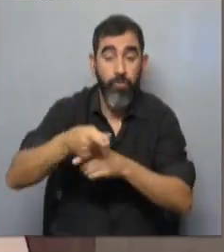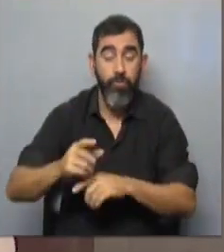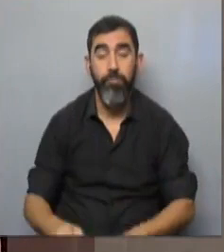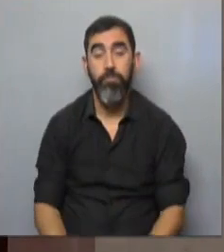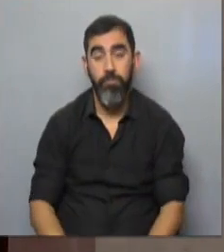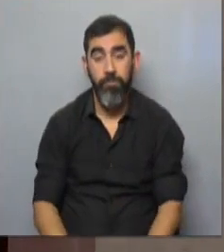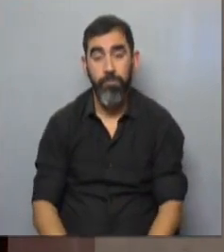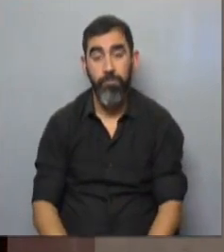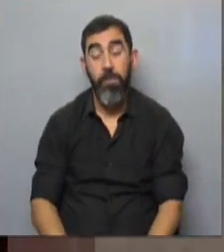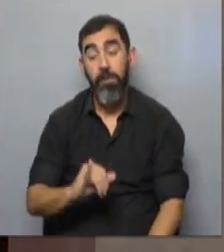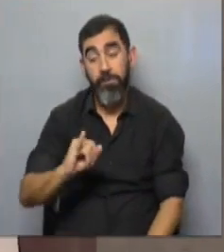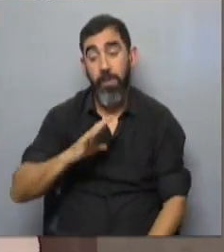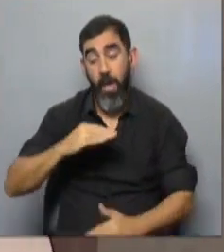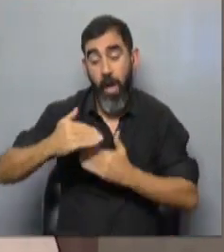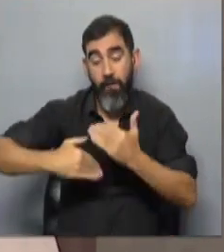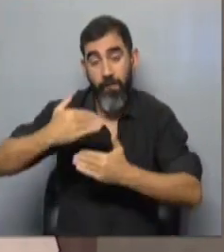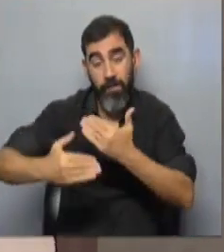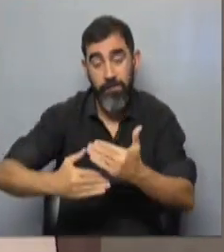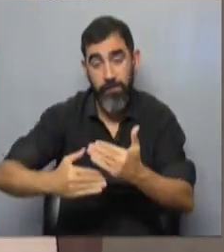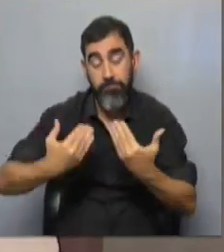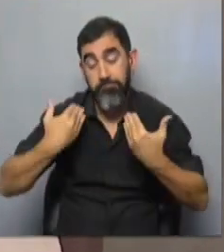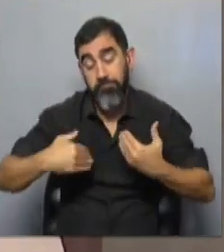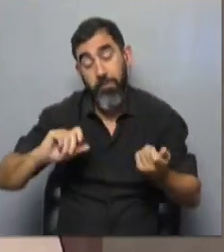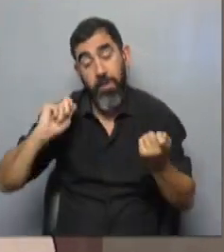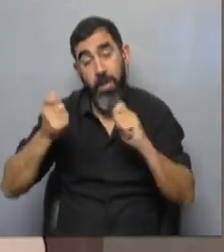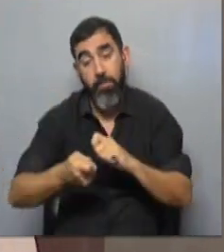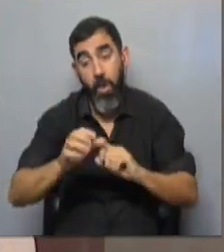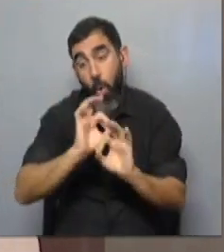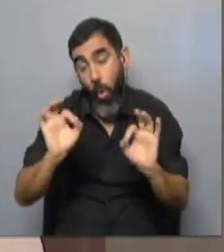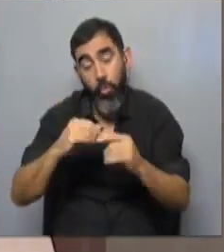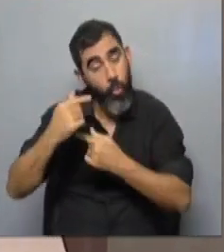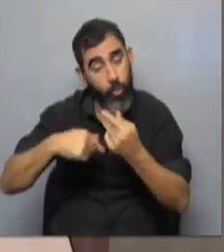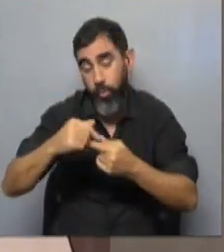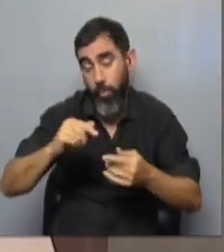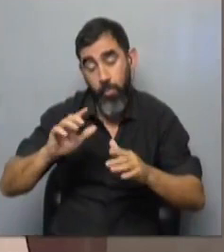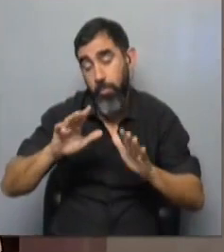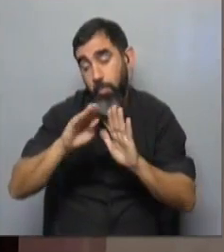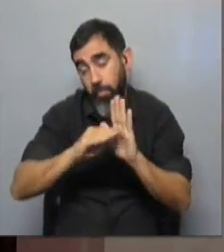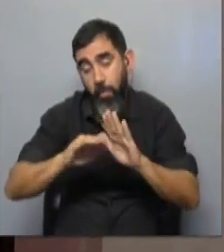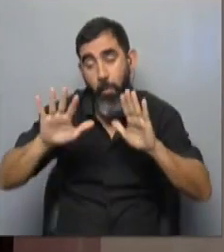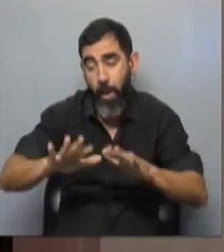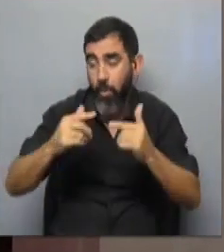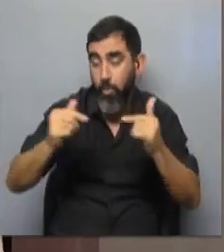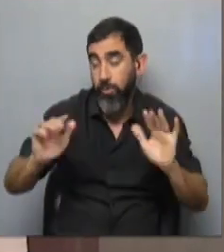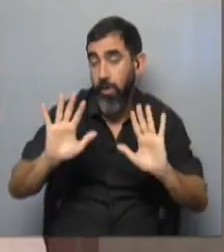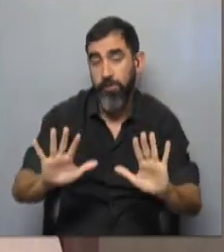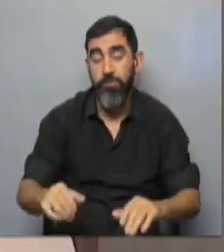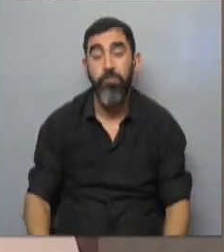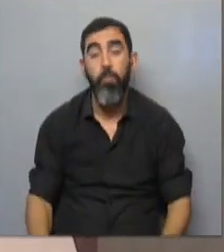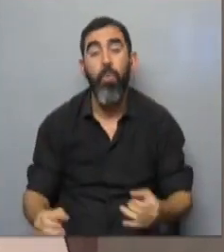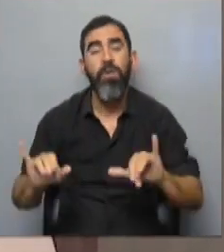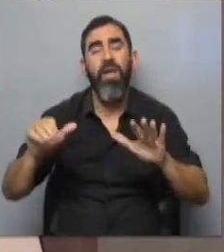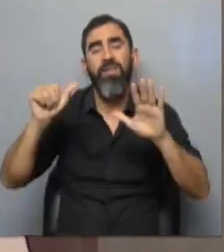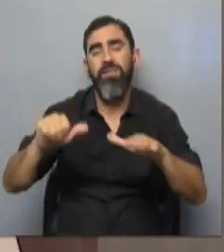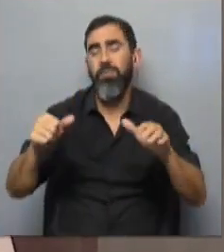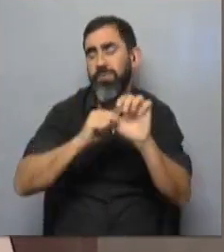reunión. Si vemos que hay avance, seguramente la actitud nuestra sea otra. De lo contrario, continuaremos con la medida porque entendemos que ya más de